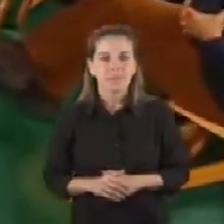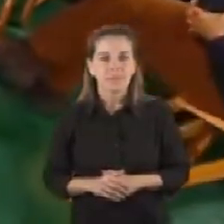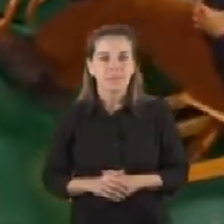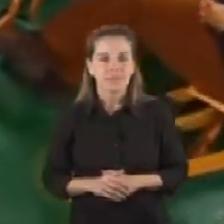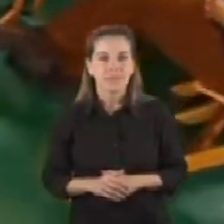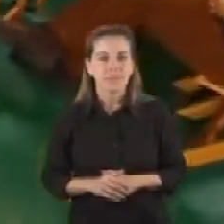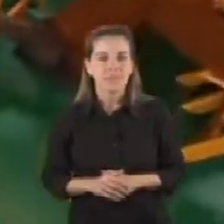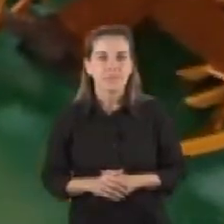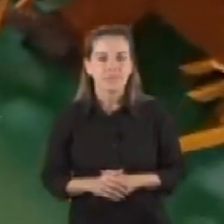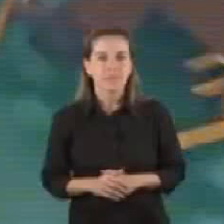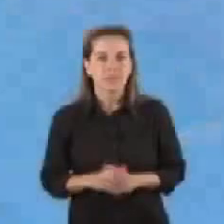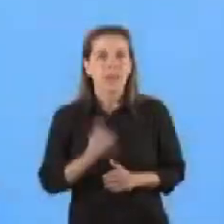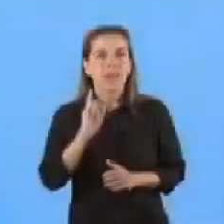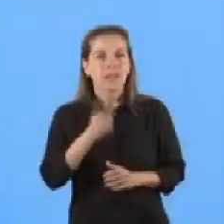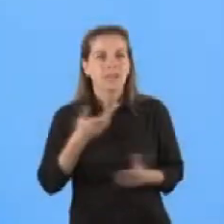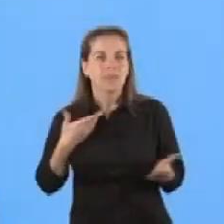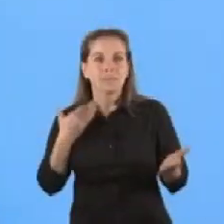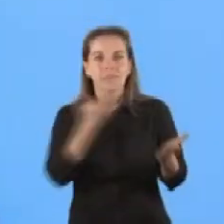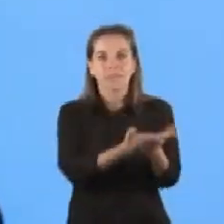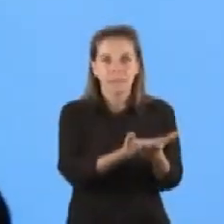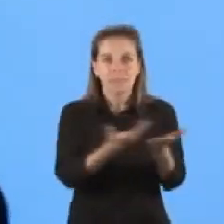Y que además le hemos encomendado hacer estas